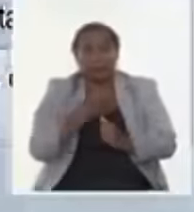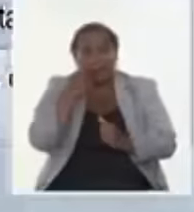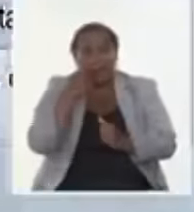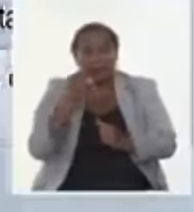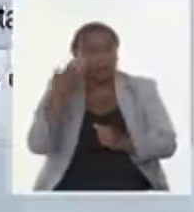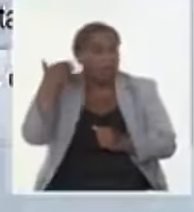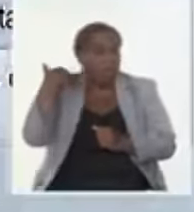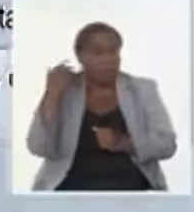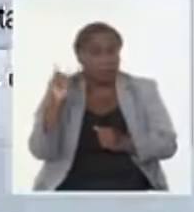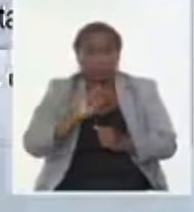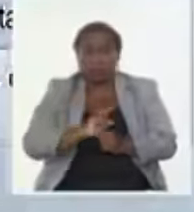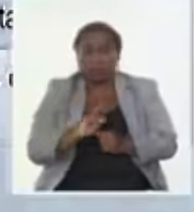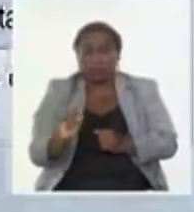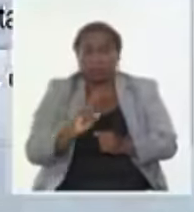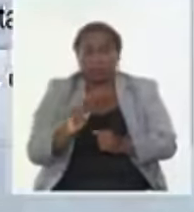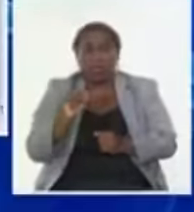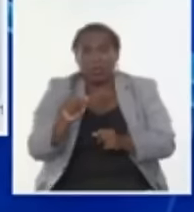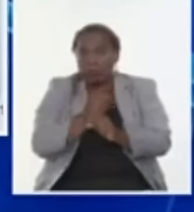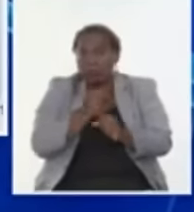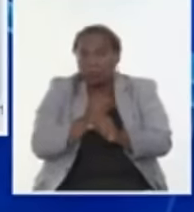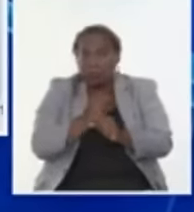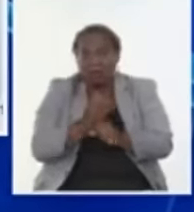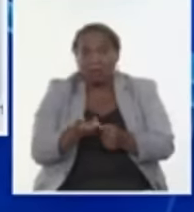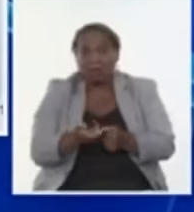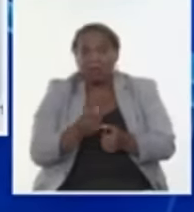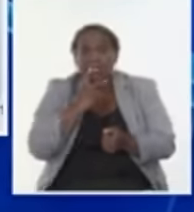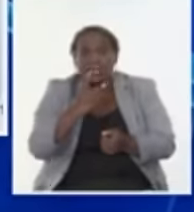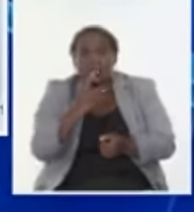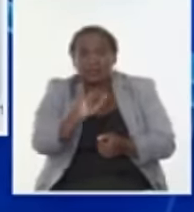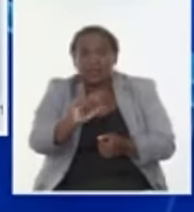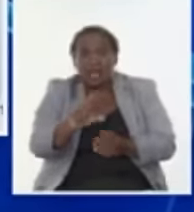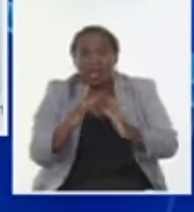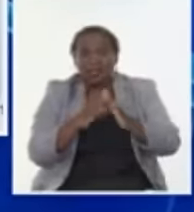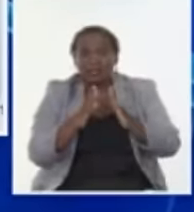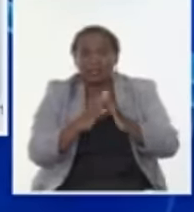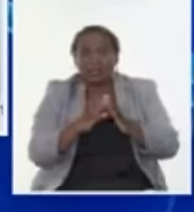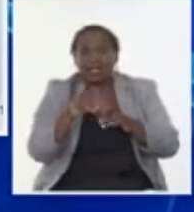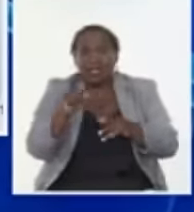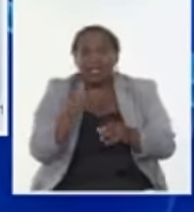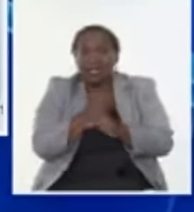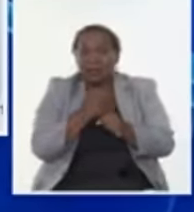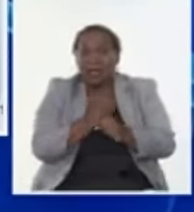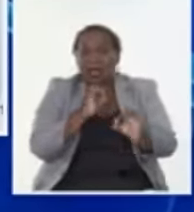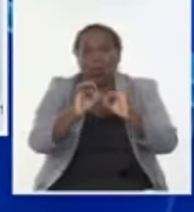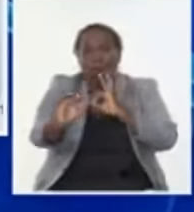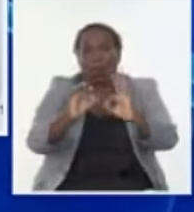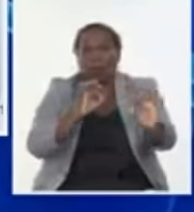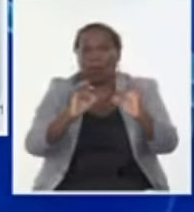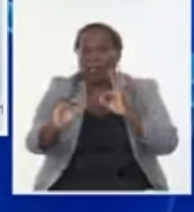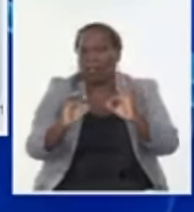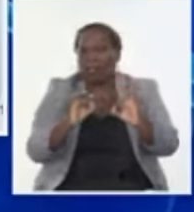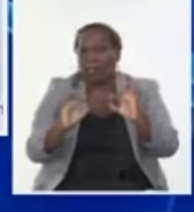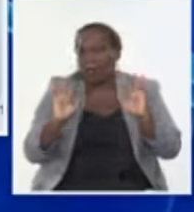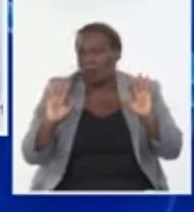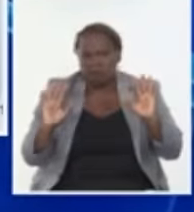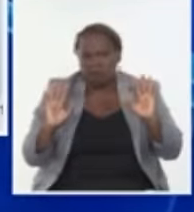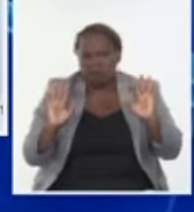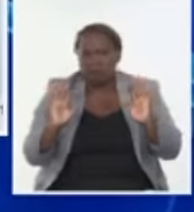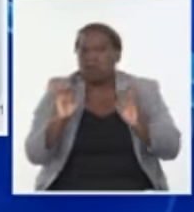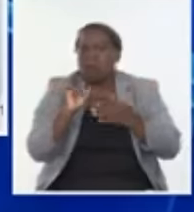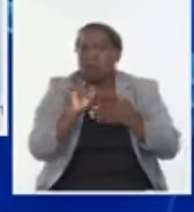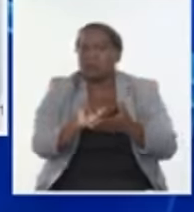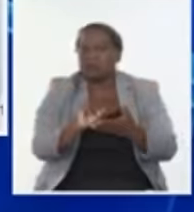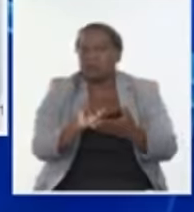no, que esto es un trabajo, antes no se consideraba un trabajo, es un trabajador de cuidado al asistente social a domicilio.